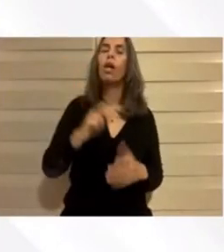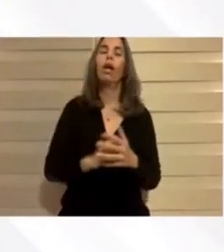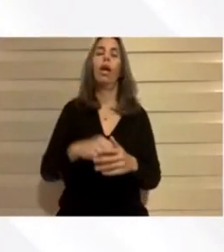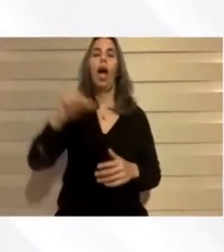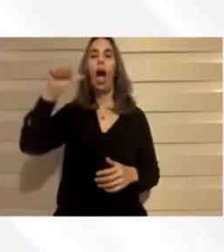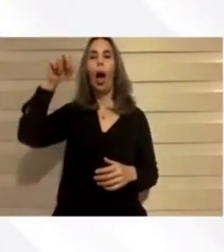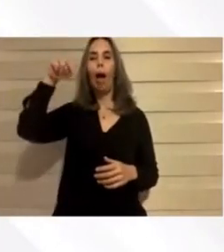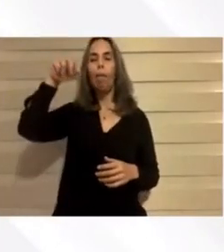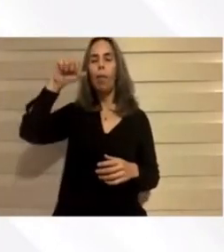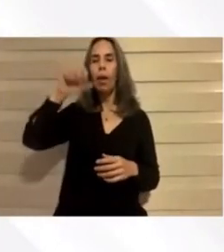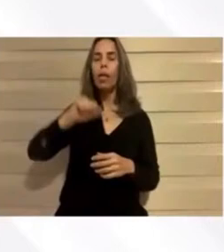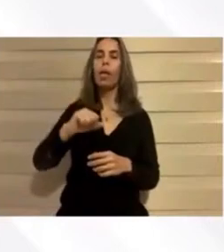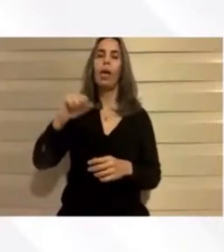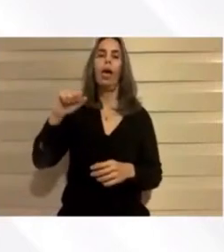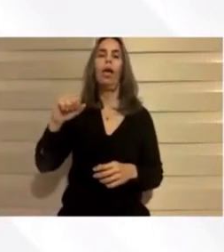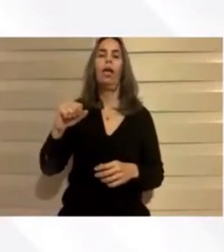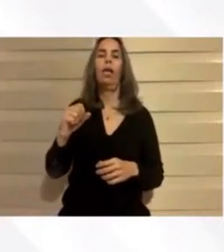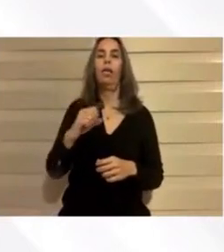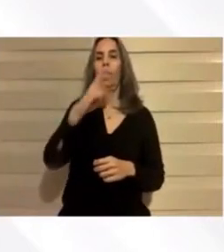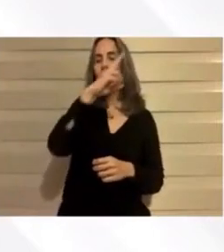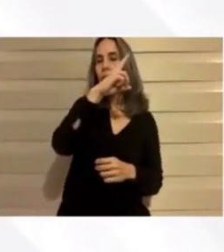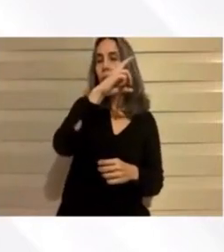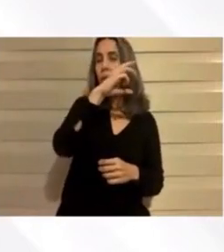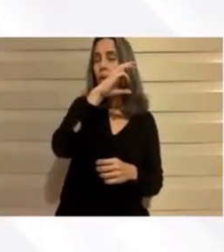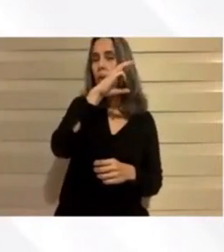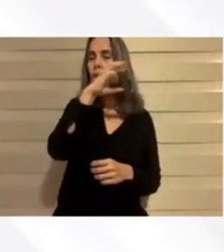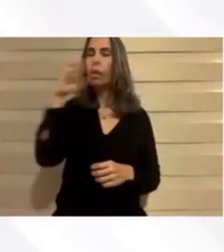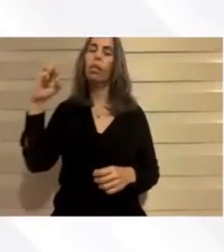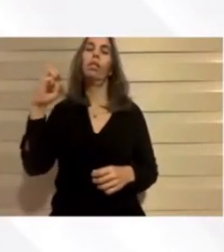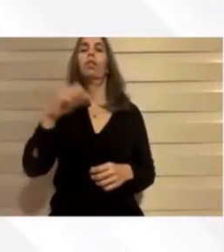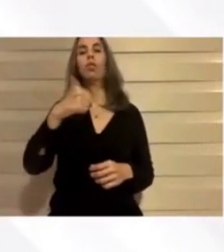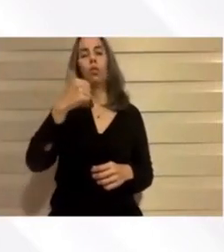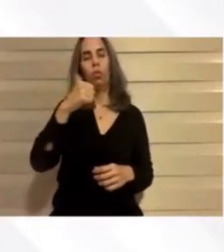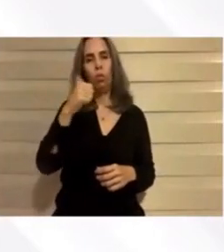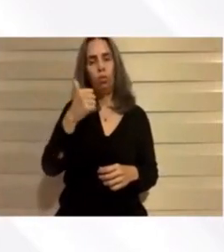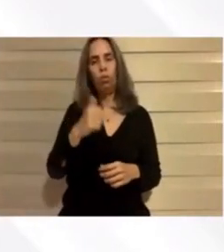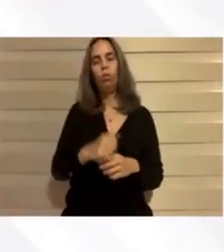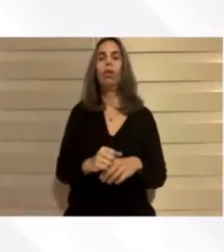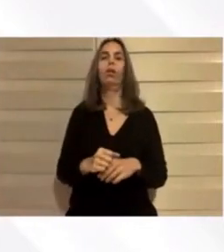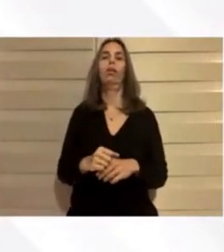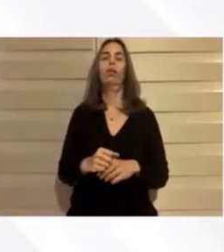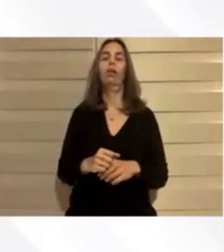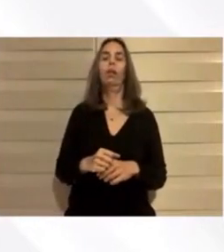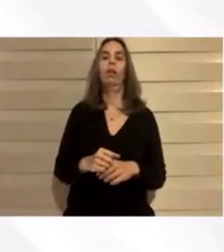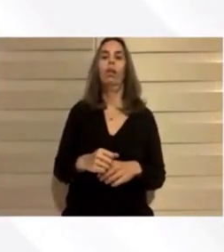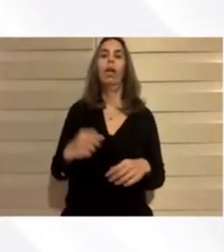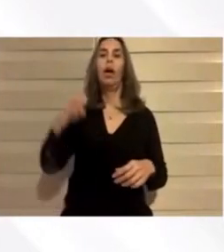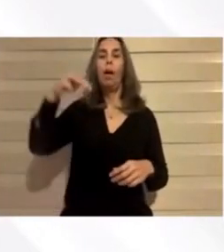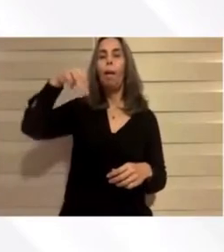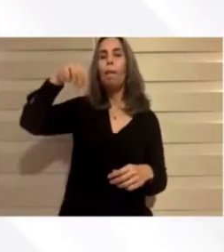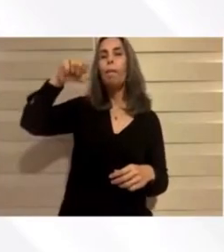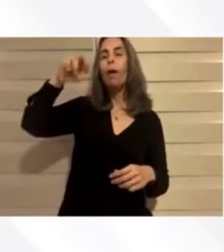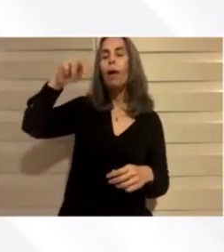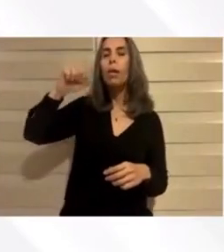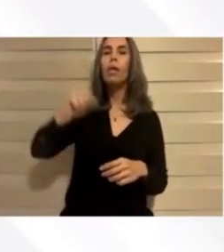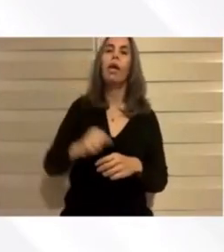la Escuela Secundaria número 311. María Fernanda, de la Escuela Secundaria número